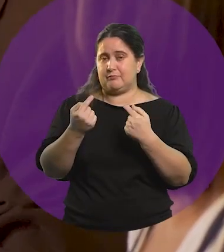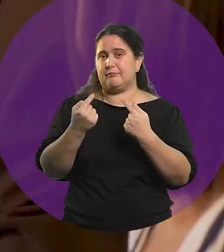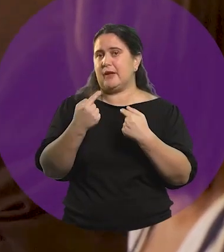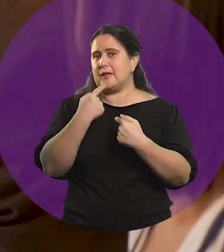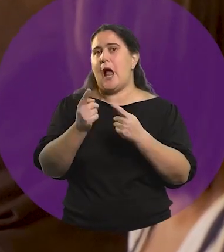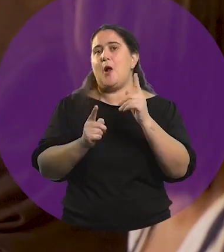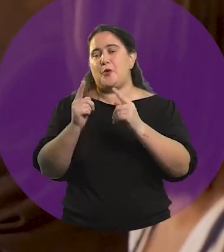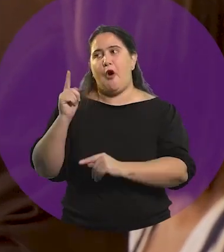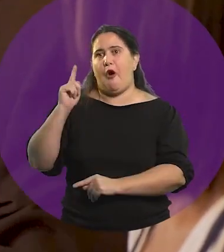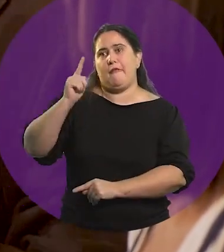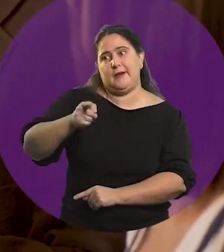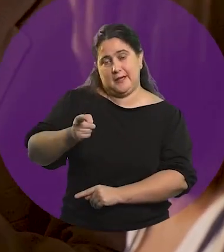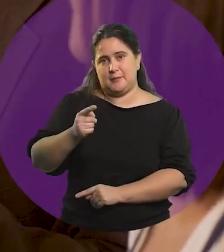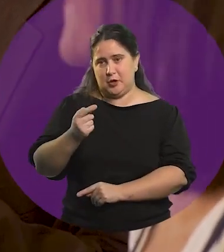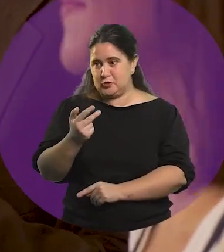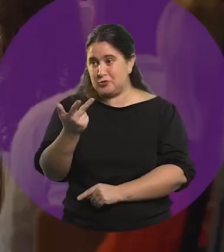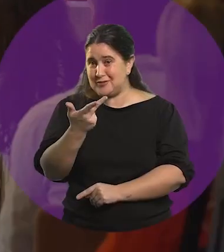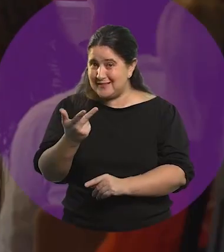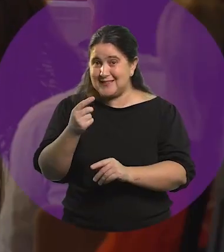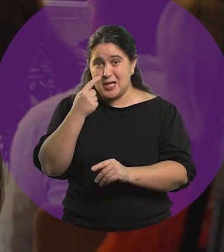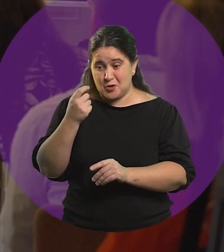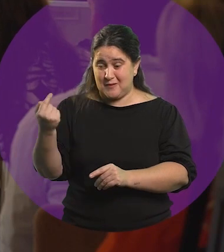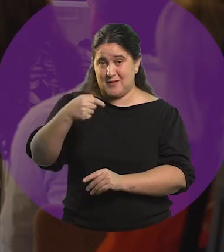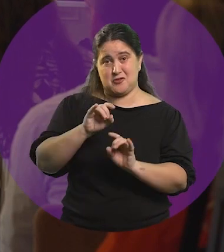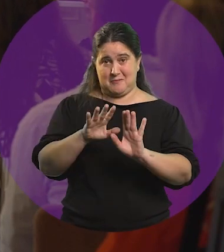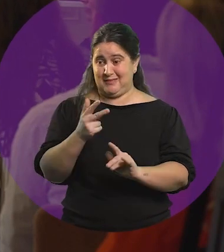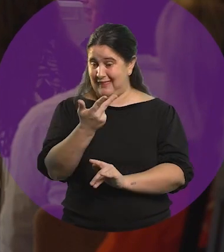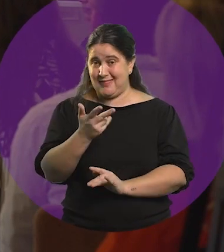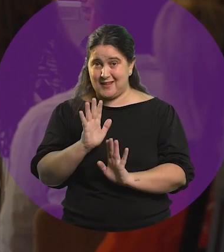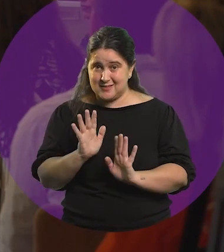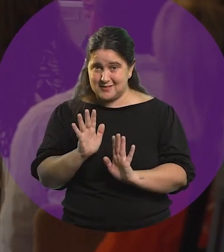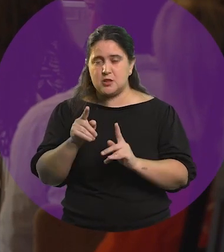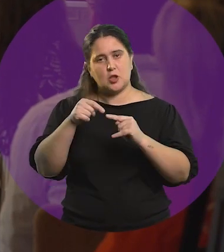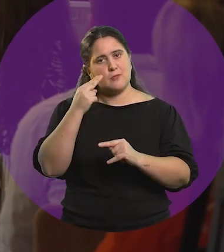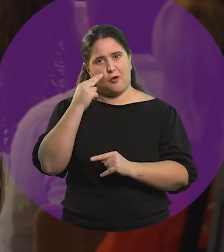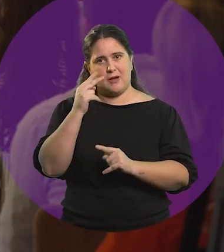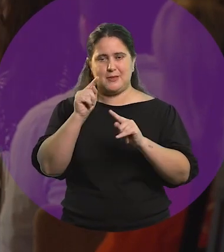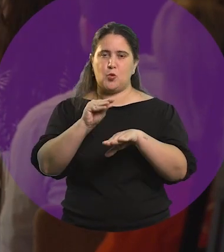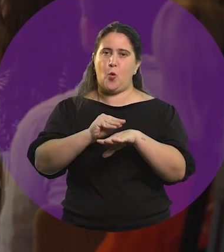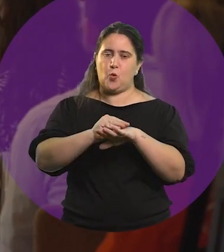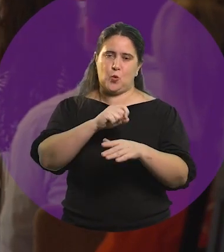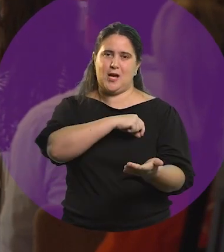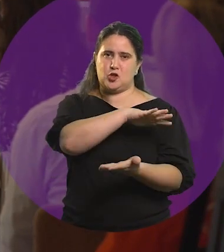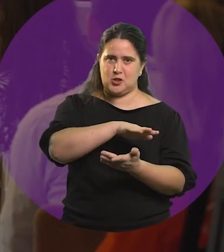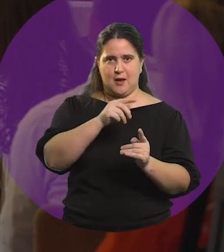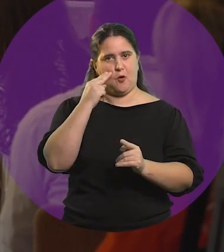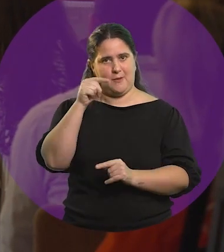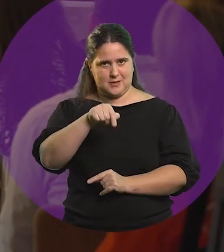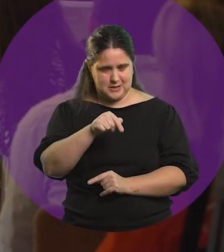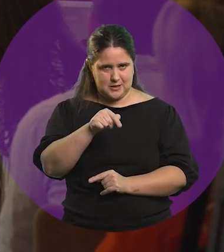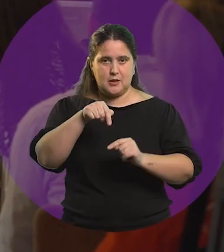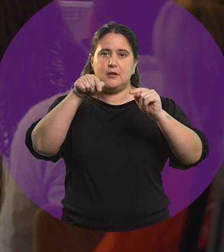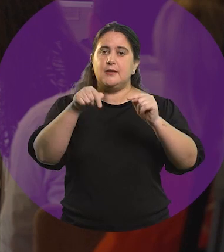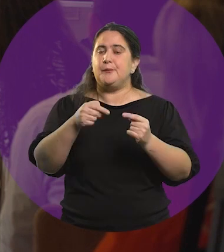salvo los obligados, hay 3 hombres en la sala nada más. Y ahí hay un problema de un aspecto cultural social, digo, hay